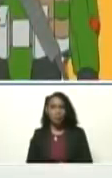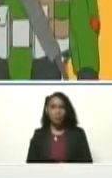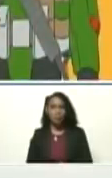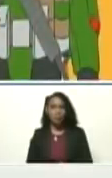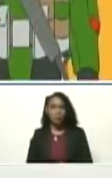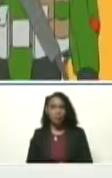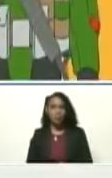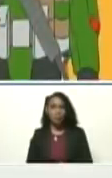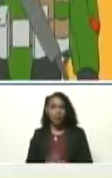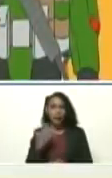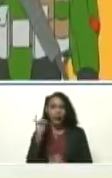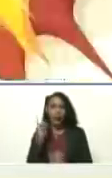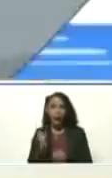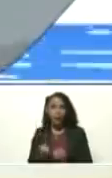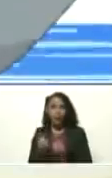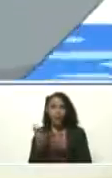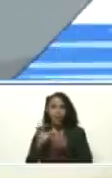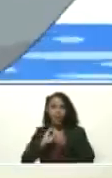Hay coronavirus.